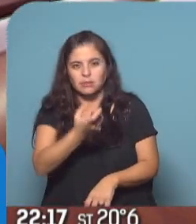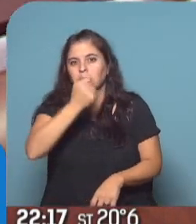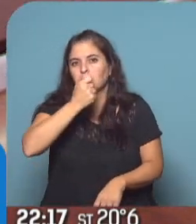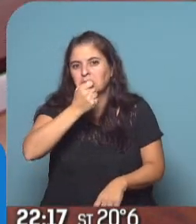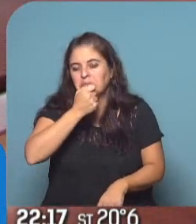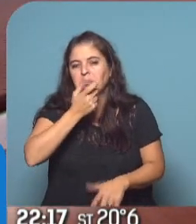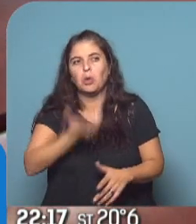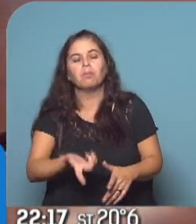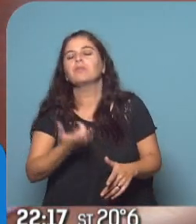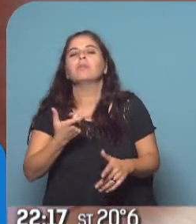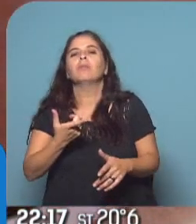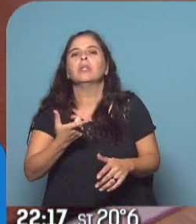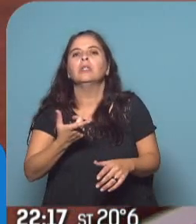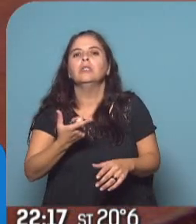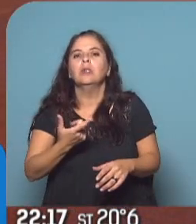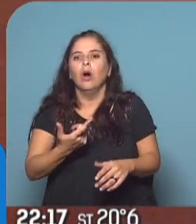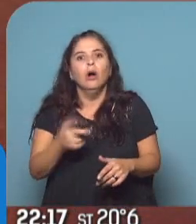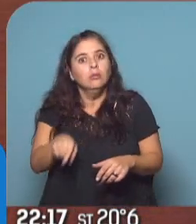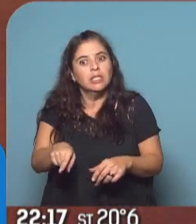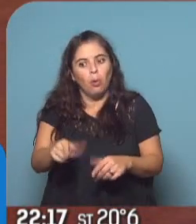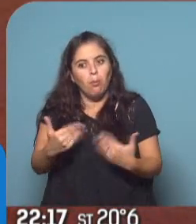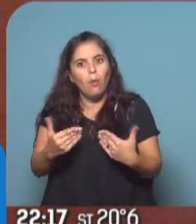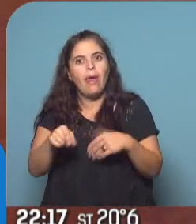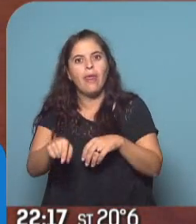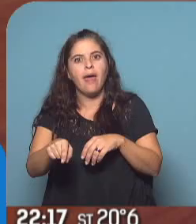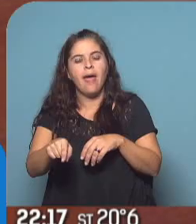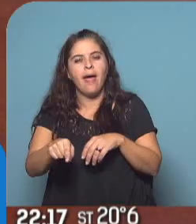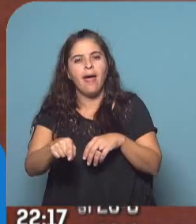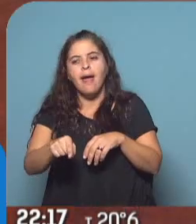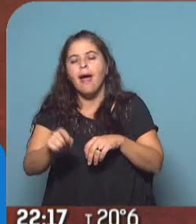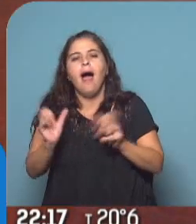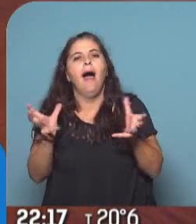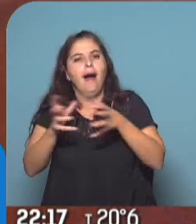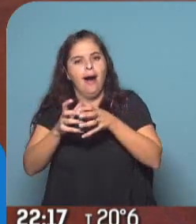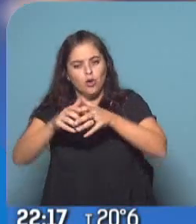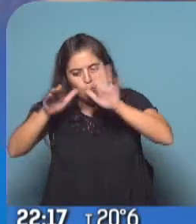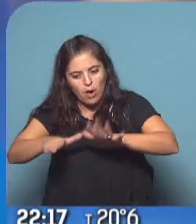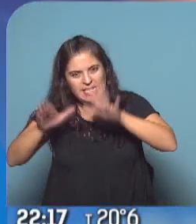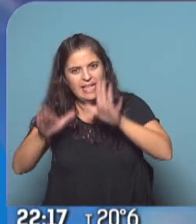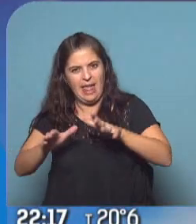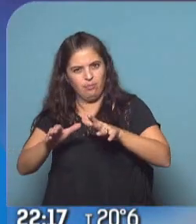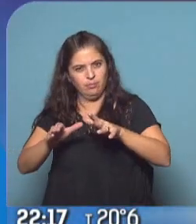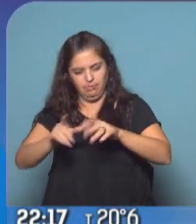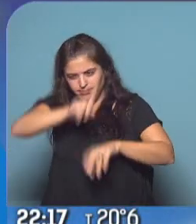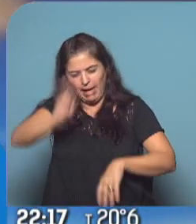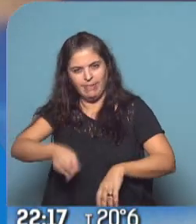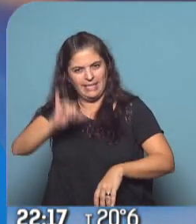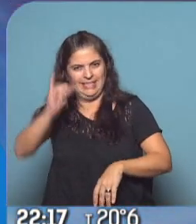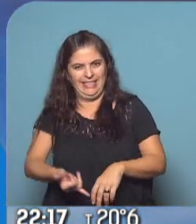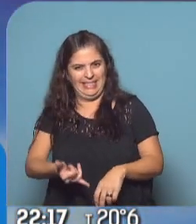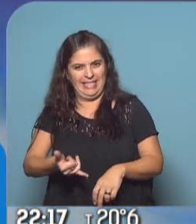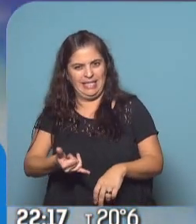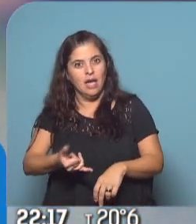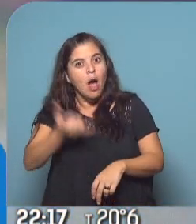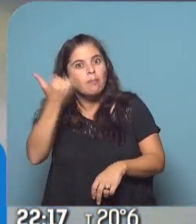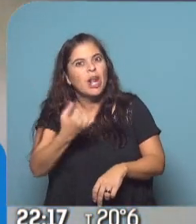otra cosa, pensar que al Hezbollah sí lo puede dominar, tanto la yihad islámica que lo maneja bastante en Gaza, pero los Houthis son como medio